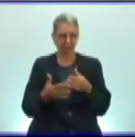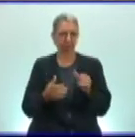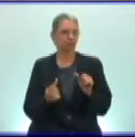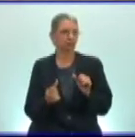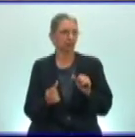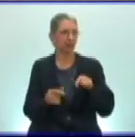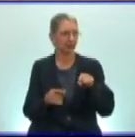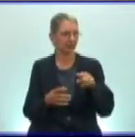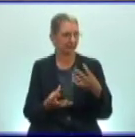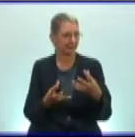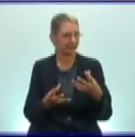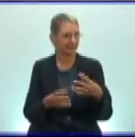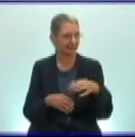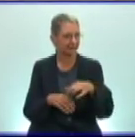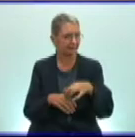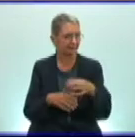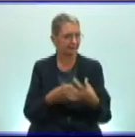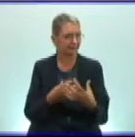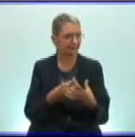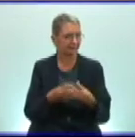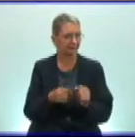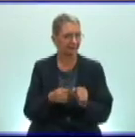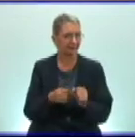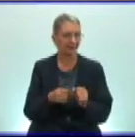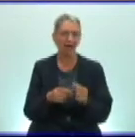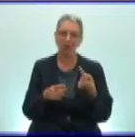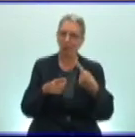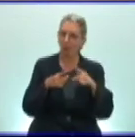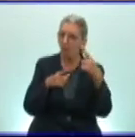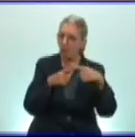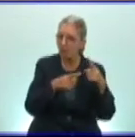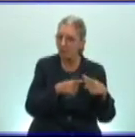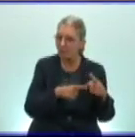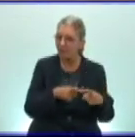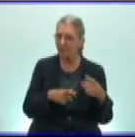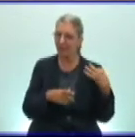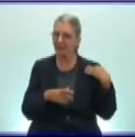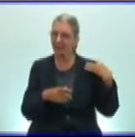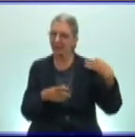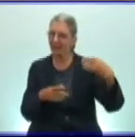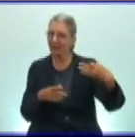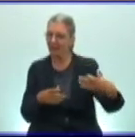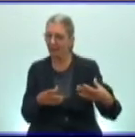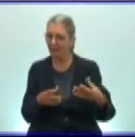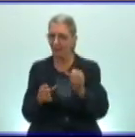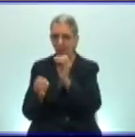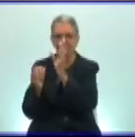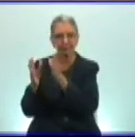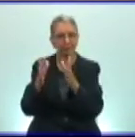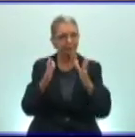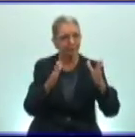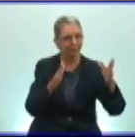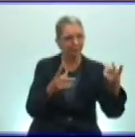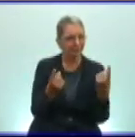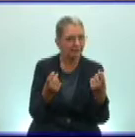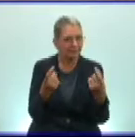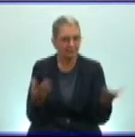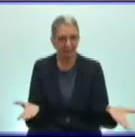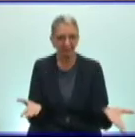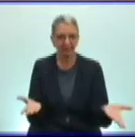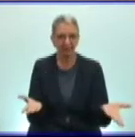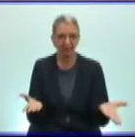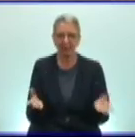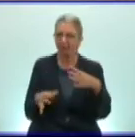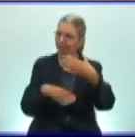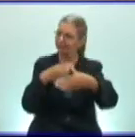orina. Nuevos descubrimientos se realizaron con el tiempo, y la necesidad de ordenar los elementos de forma efectiva comenzaba a ser